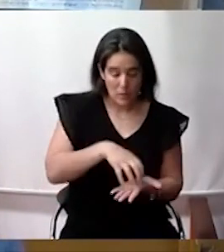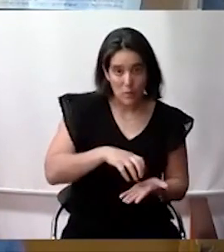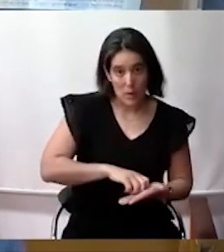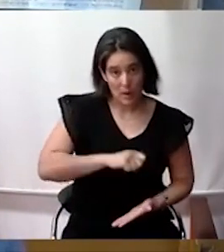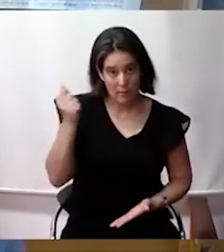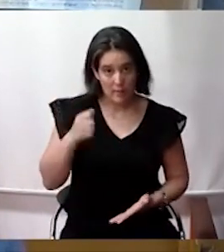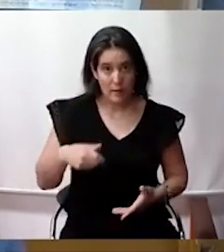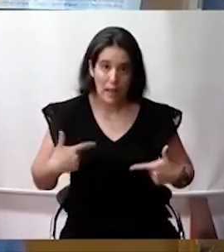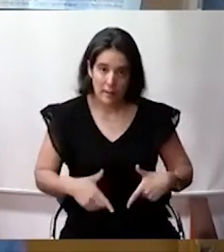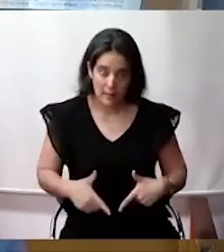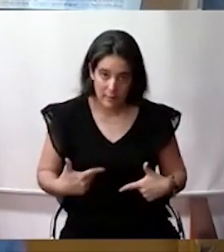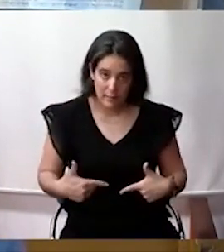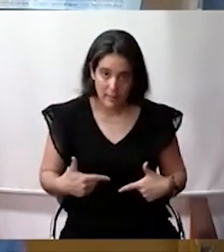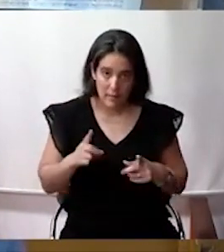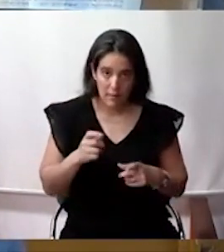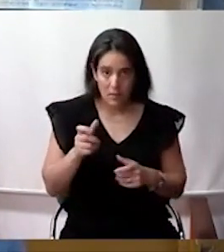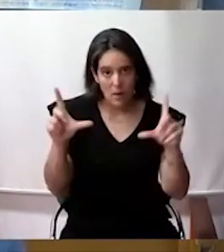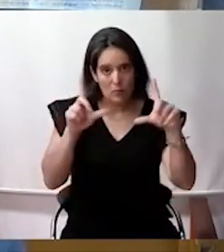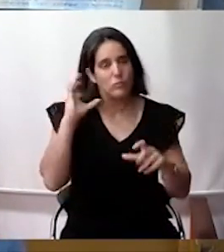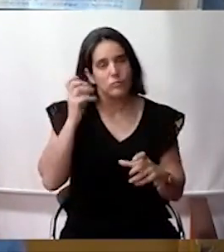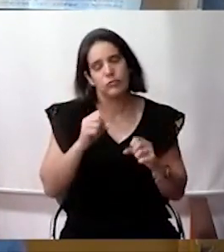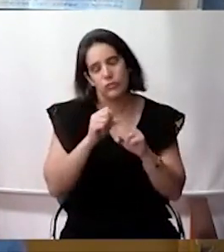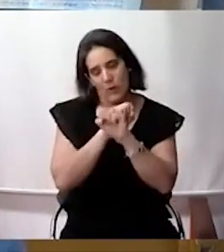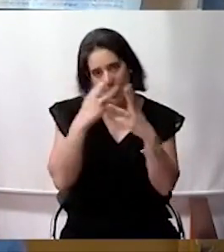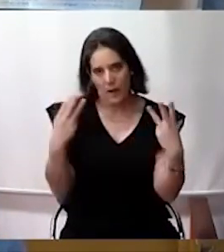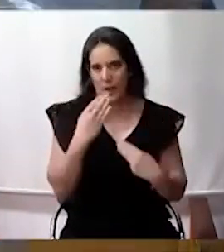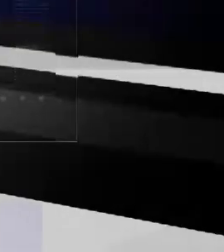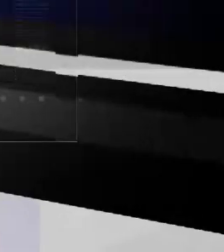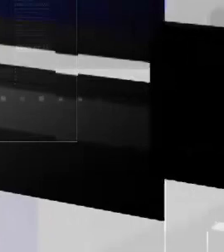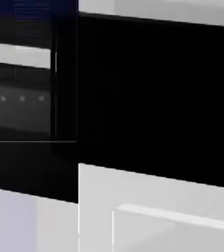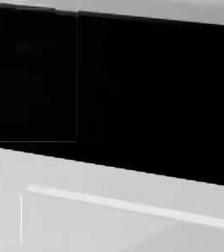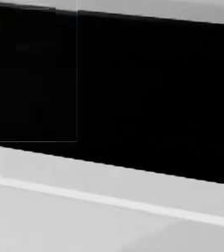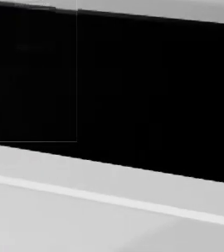al ejecutivo departamental y a la prensa en general Muchas